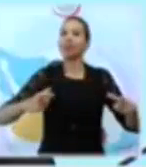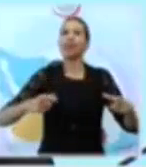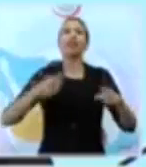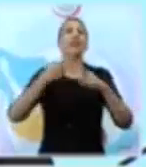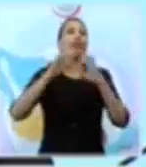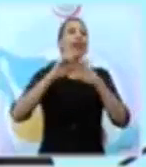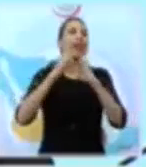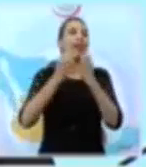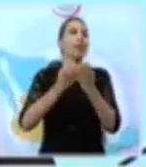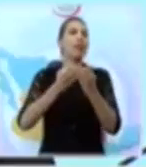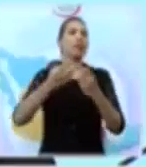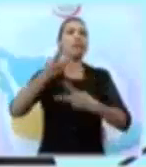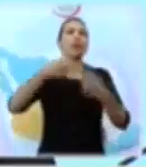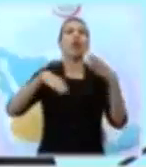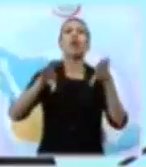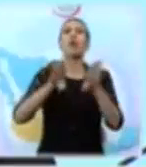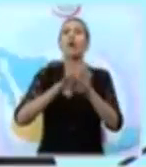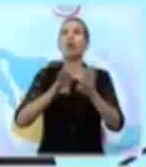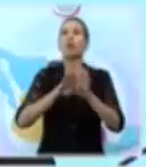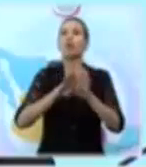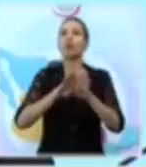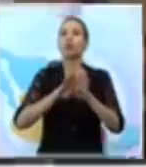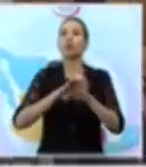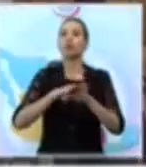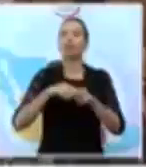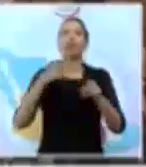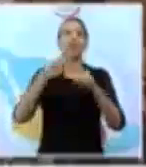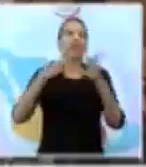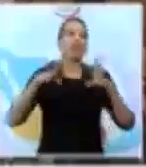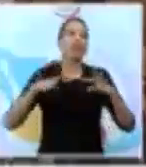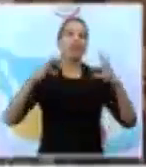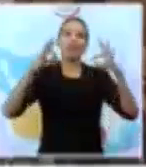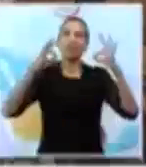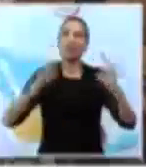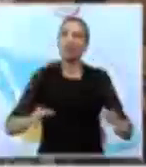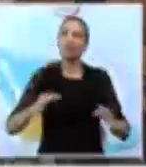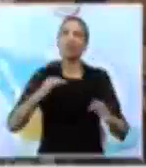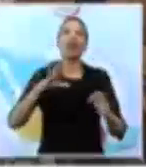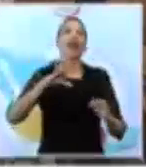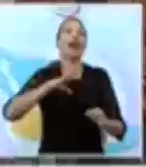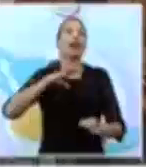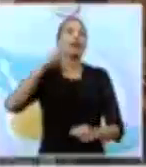eventos que salgan de la genuina idea